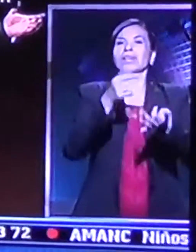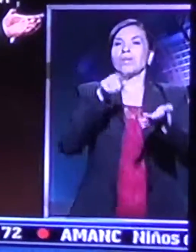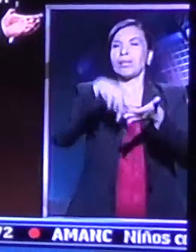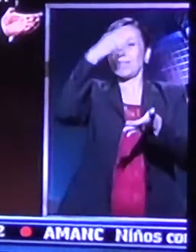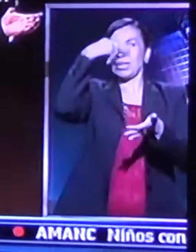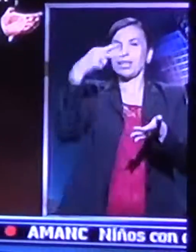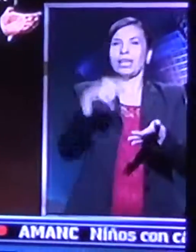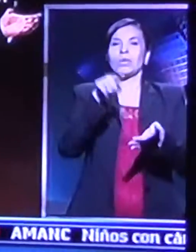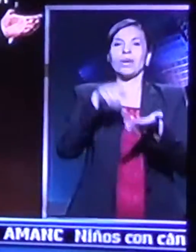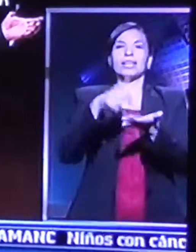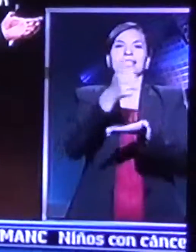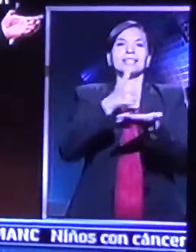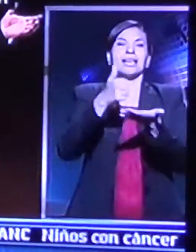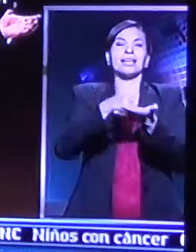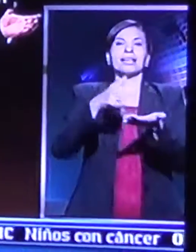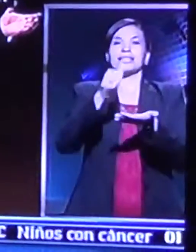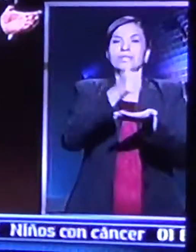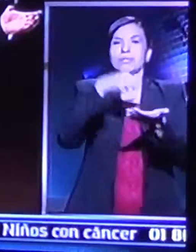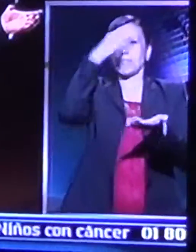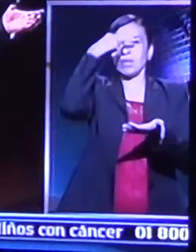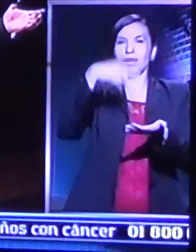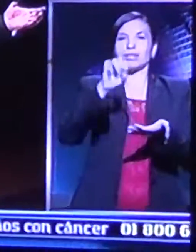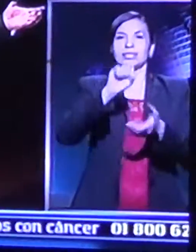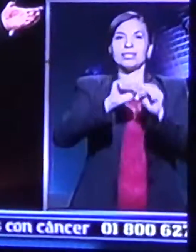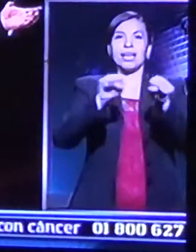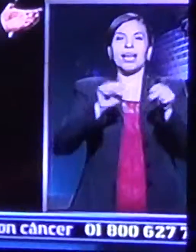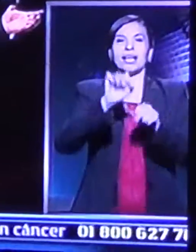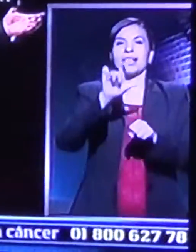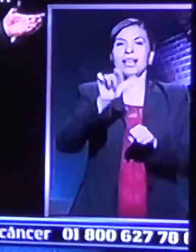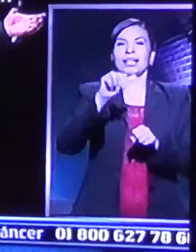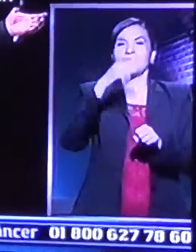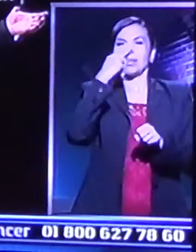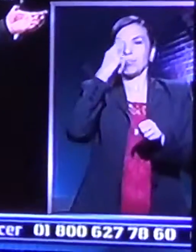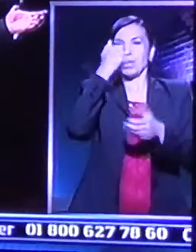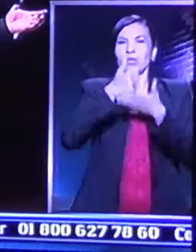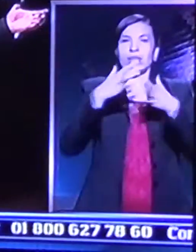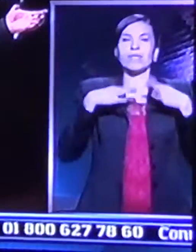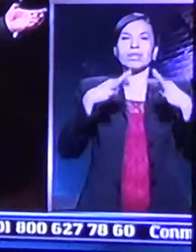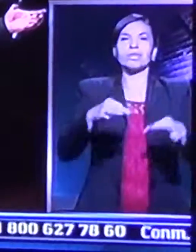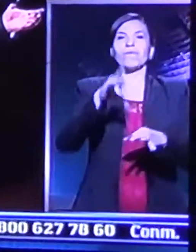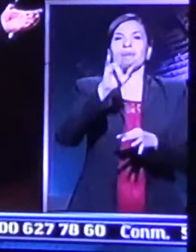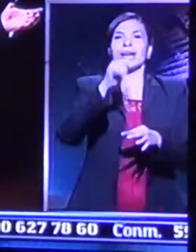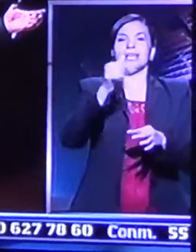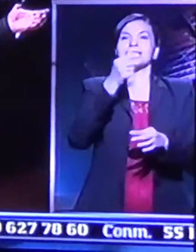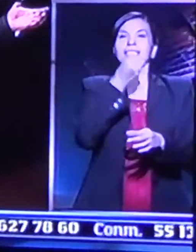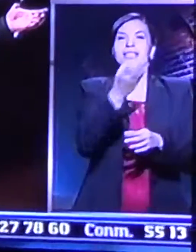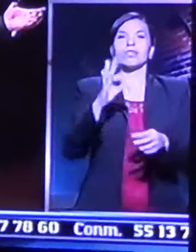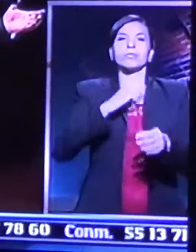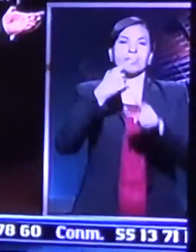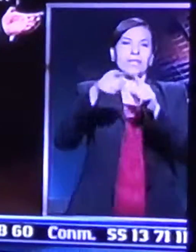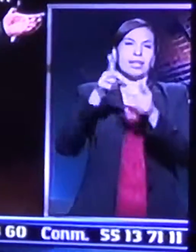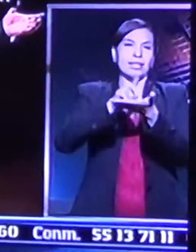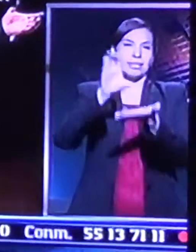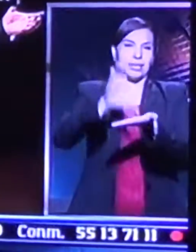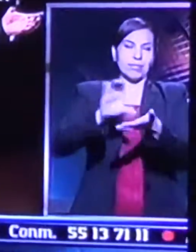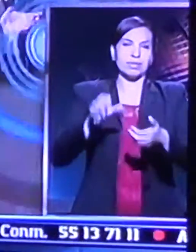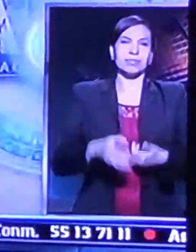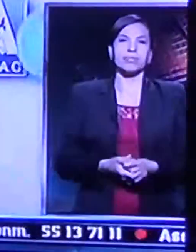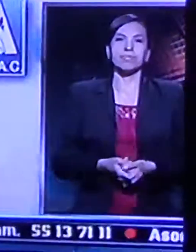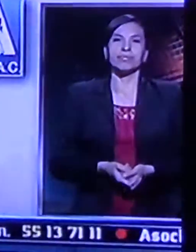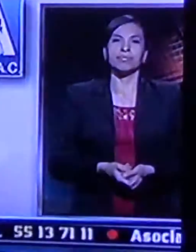Ciudad de México. Se trata de un concierto a beneficio de la Fundación Ramón Vargas para niños y jóvenes con capacidades